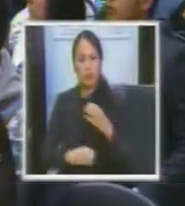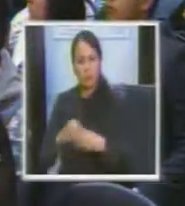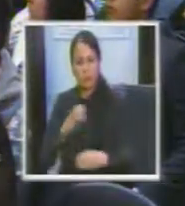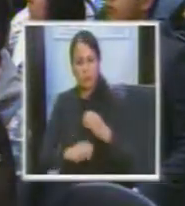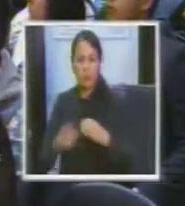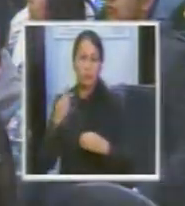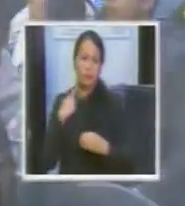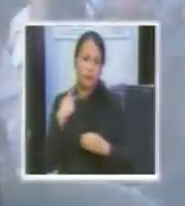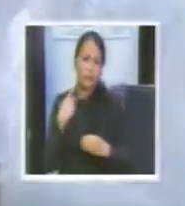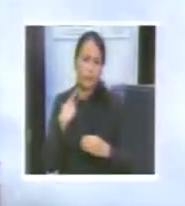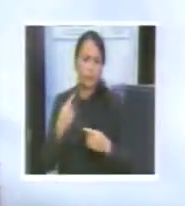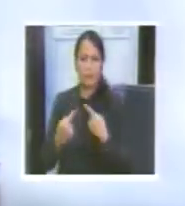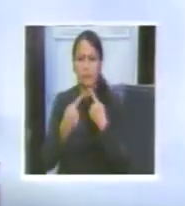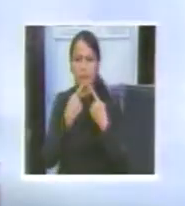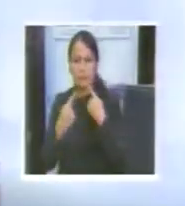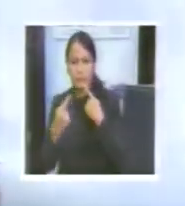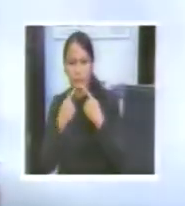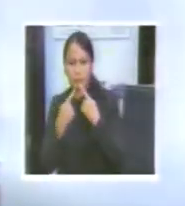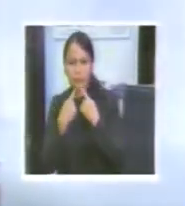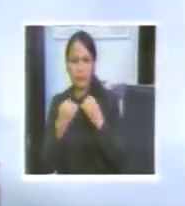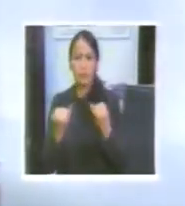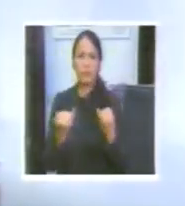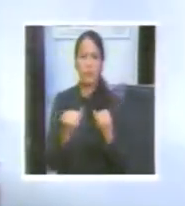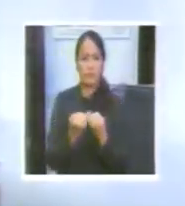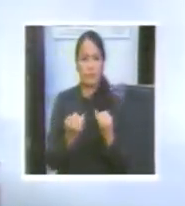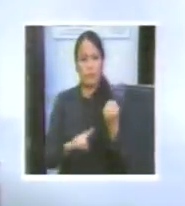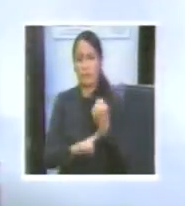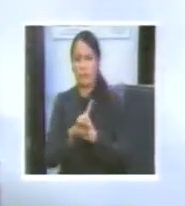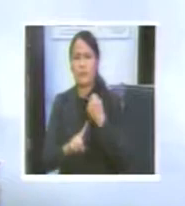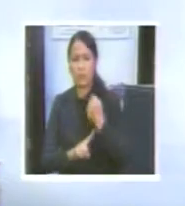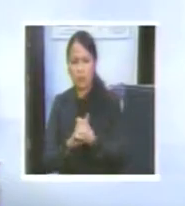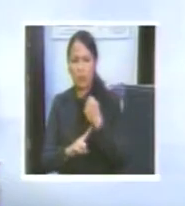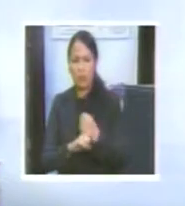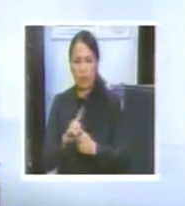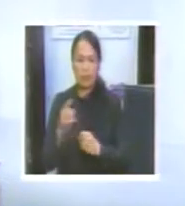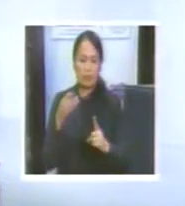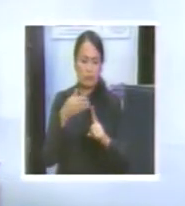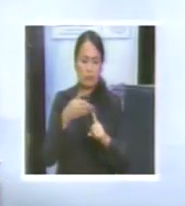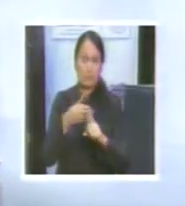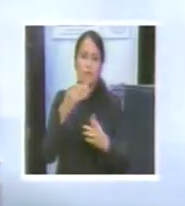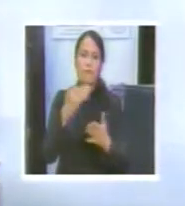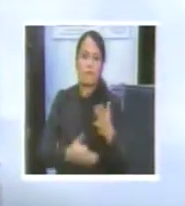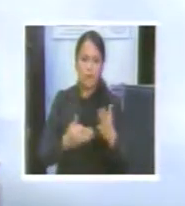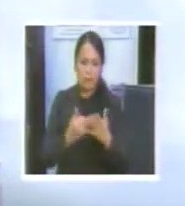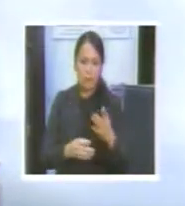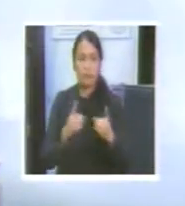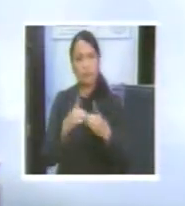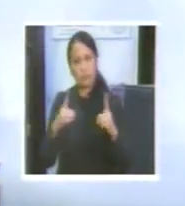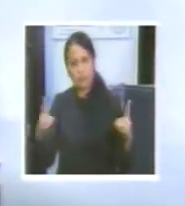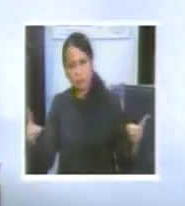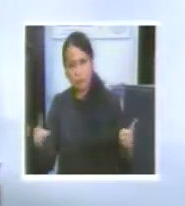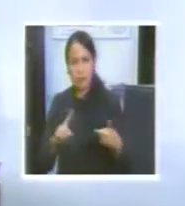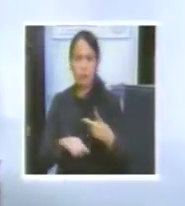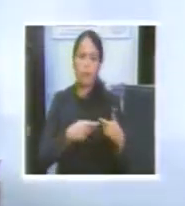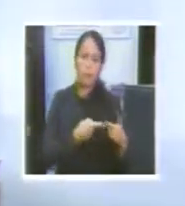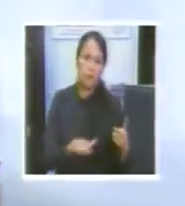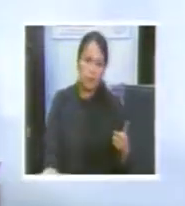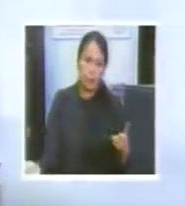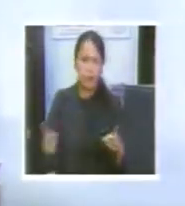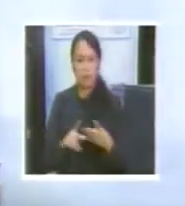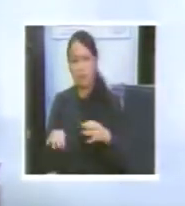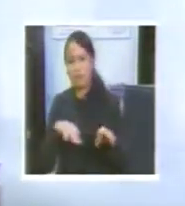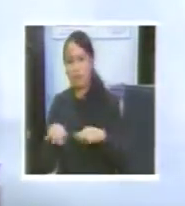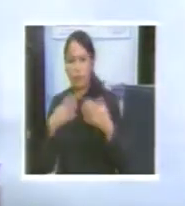diplomático. Por supuesto que los grandes problemas a superar todavía son los del desarrollo, la pobreza, el